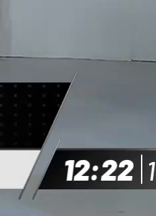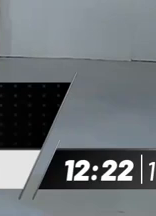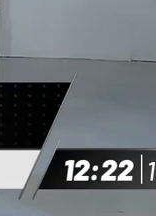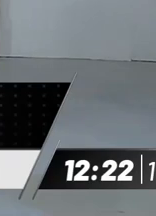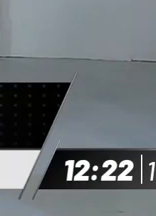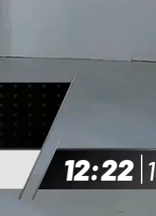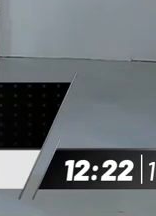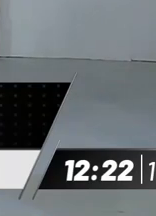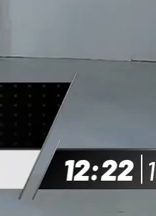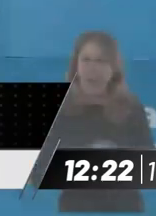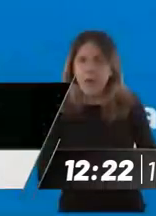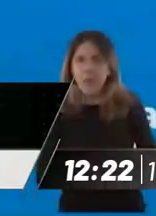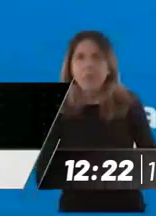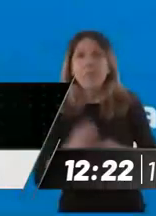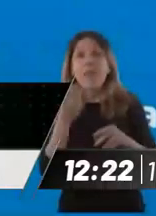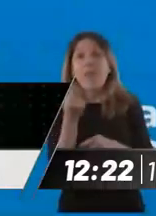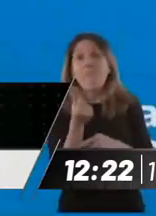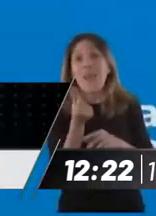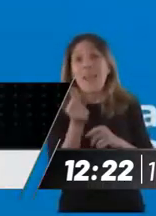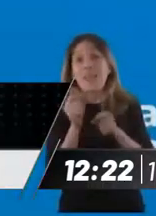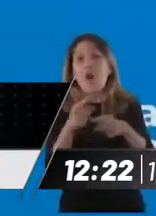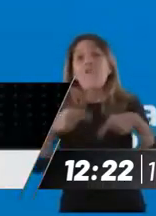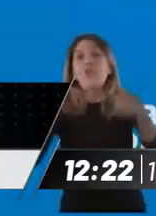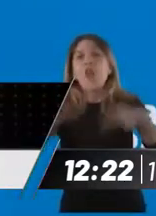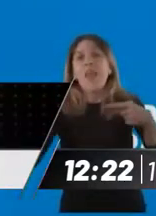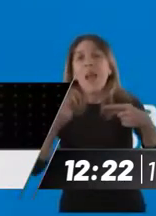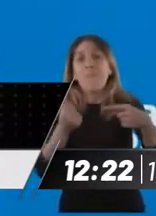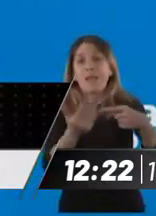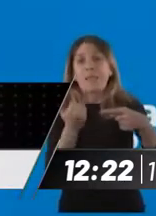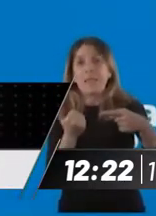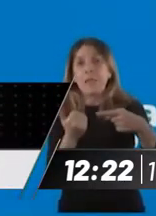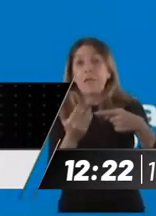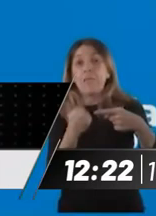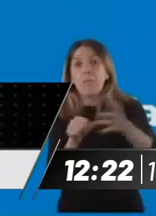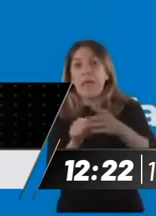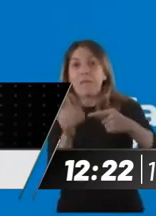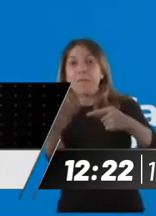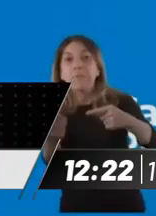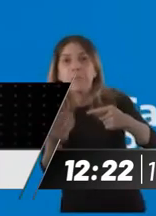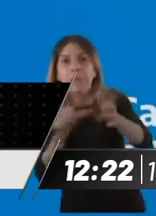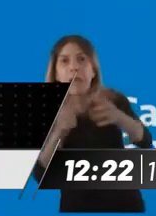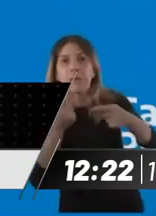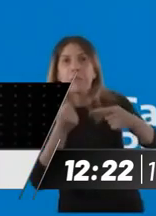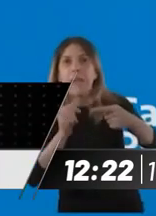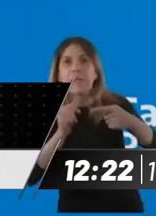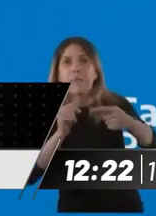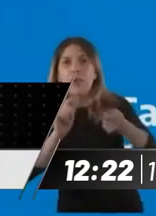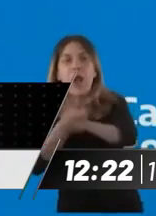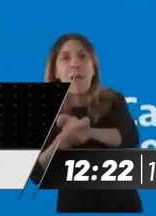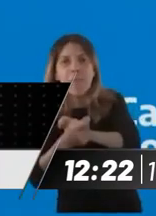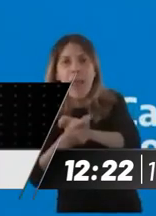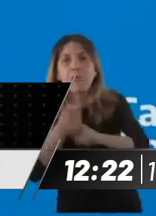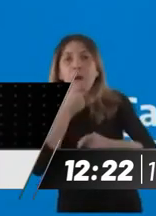nota. Eso. Los precios en la zona de frontera, que de un lado o del otro de la frontera varían los precios y entonces cruzan para